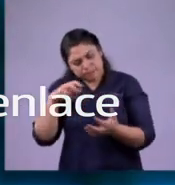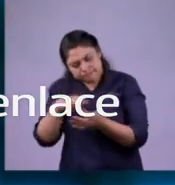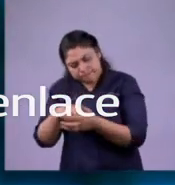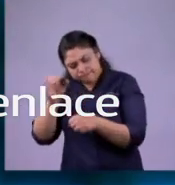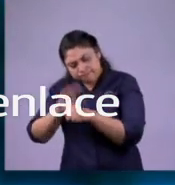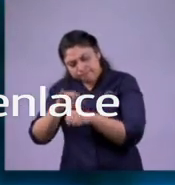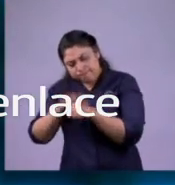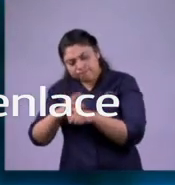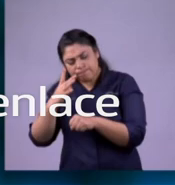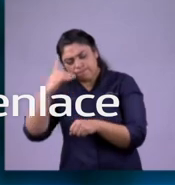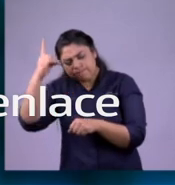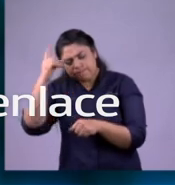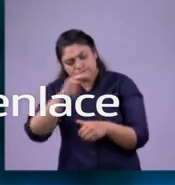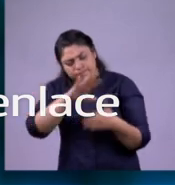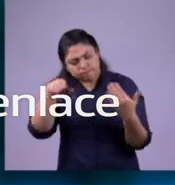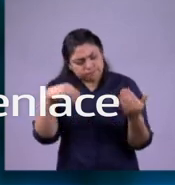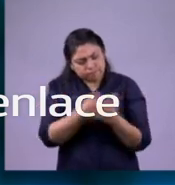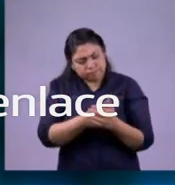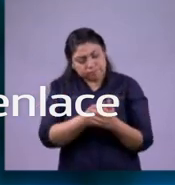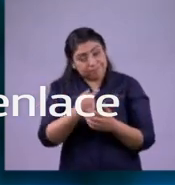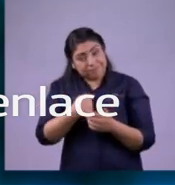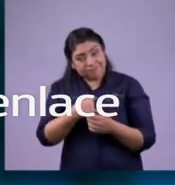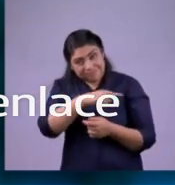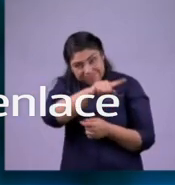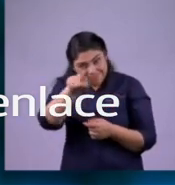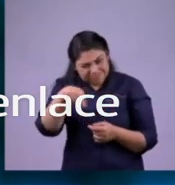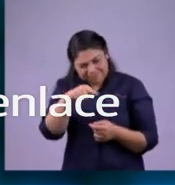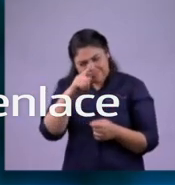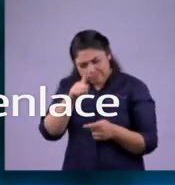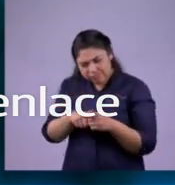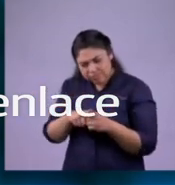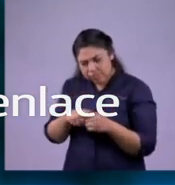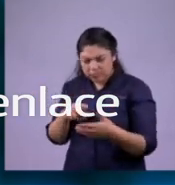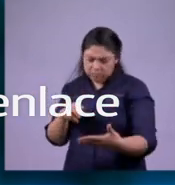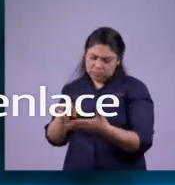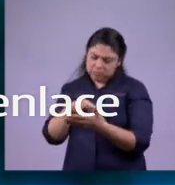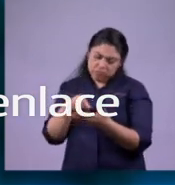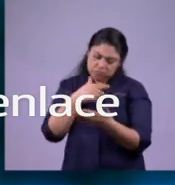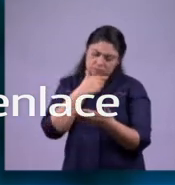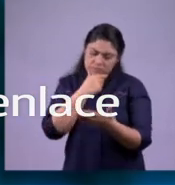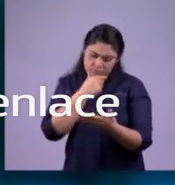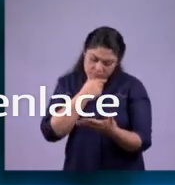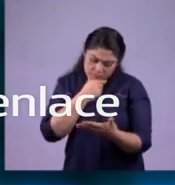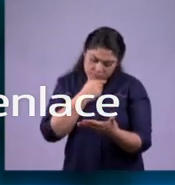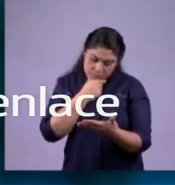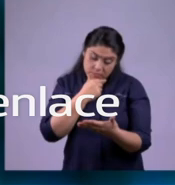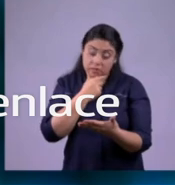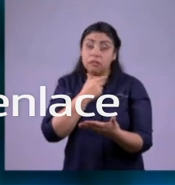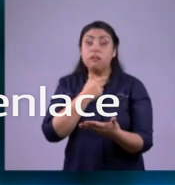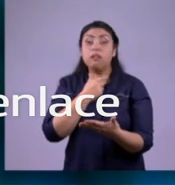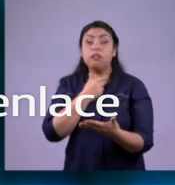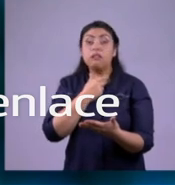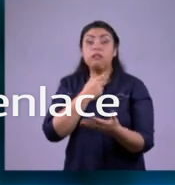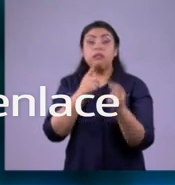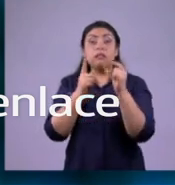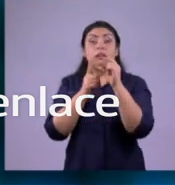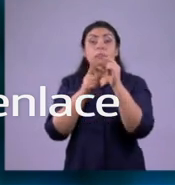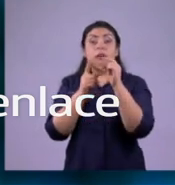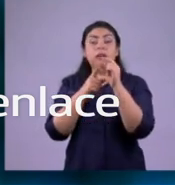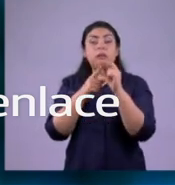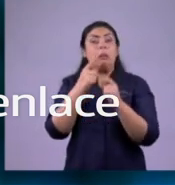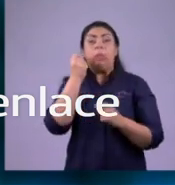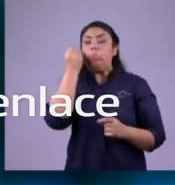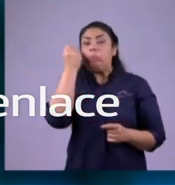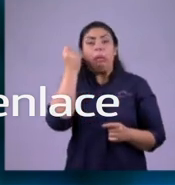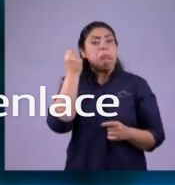por su servidor obviamente aquí en esta escritura me encuentro que la palabra de no entender no